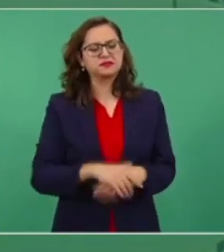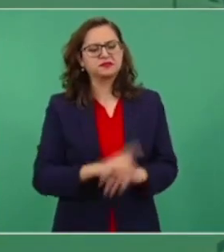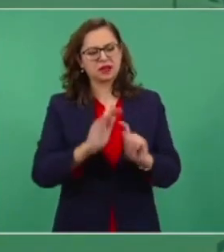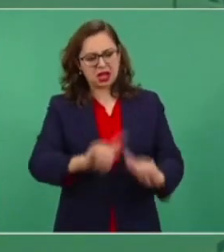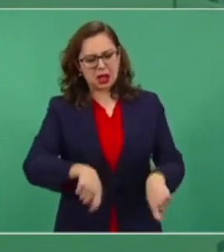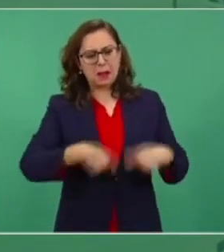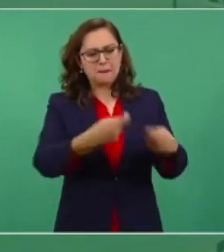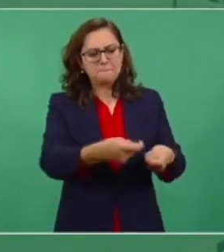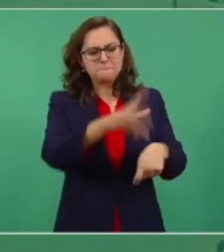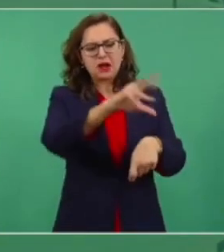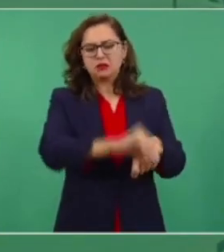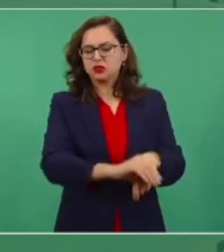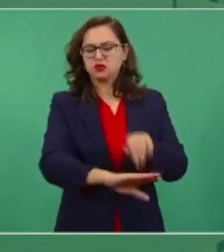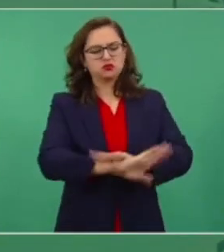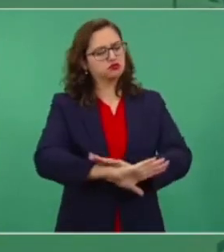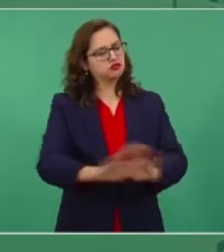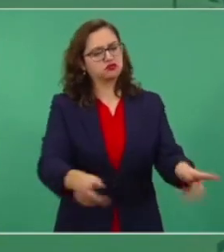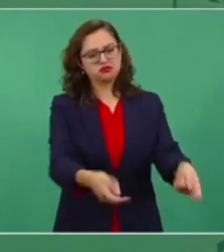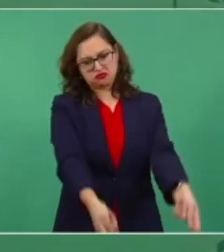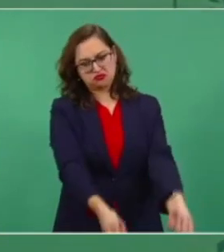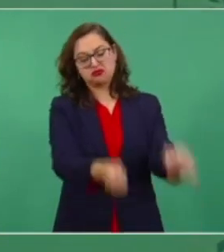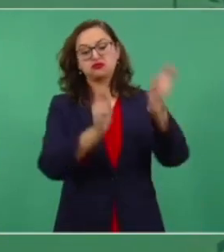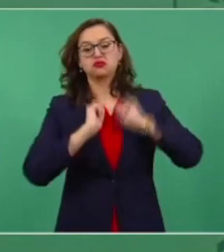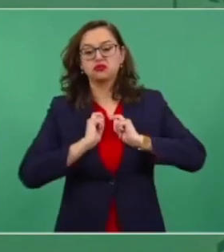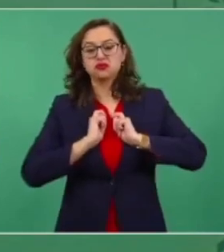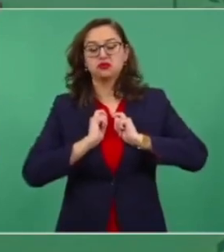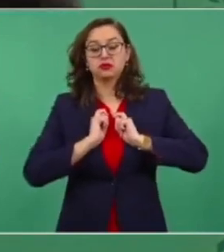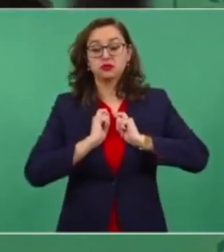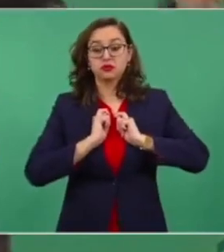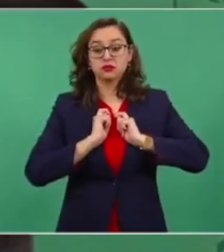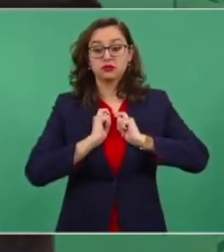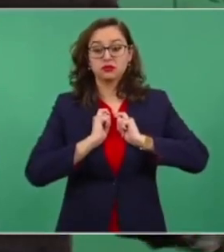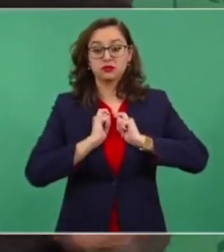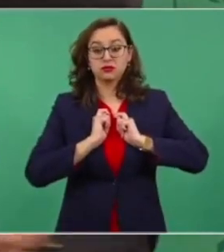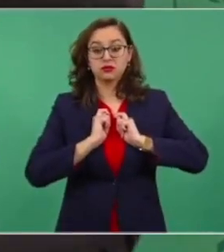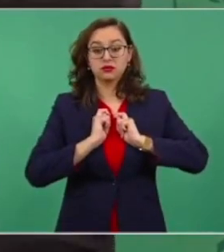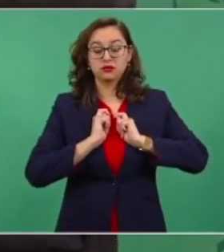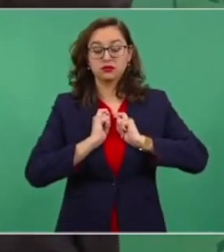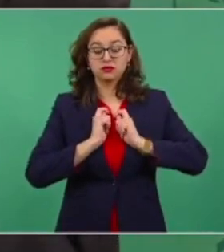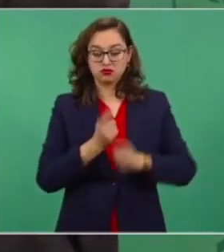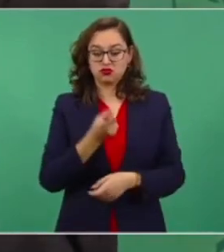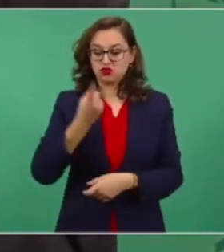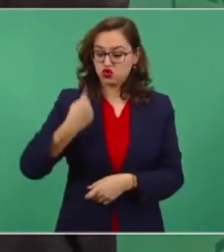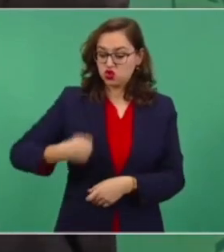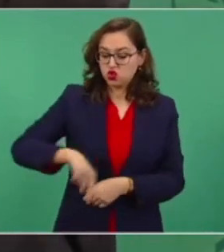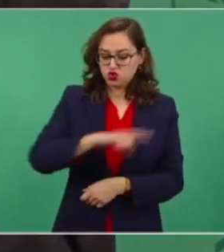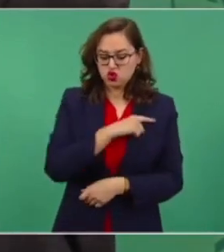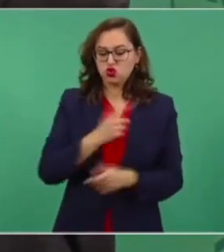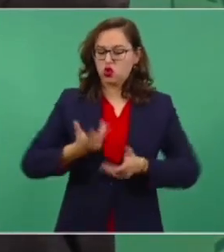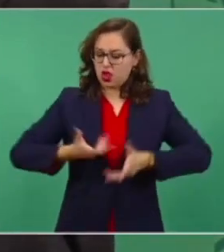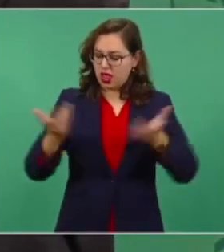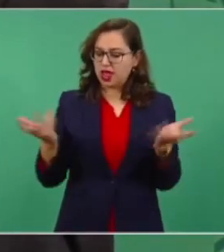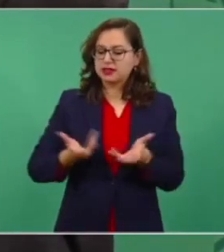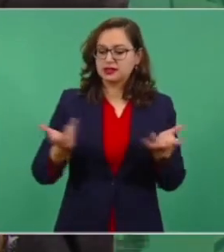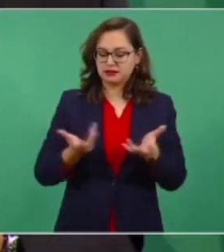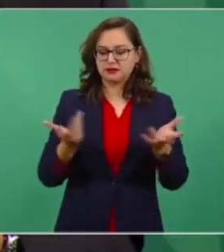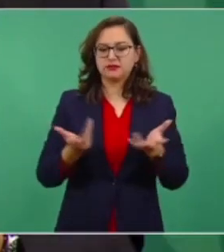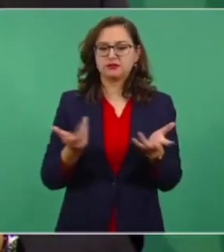retira renueva la concesión, la vamos a manejar nosotros, la empresa.